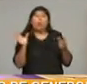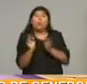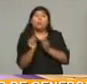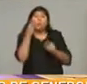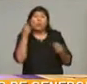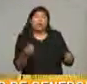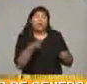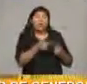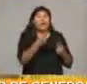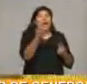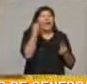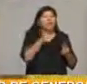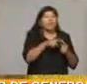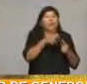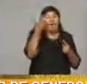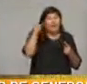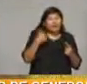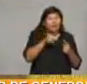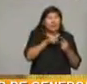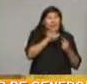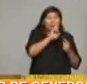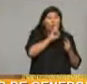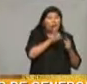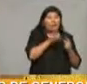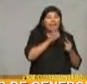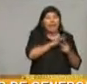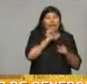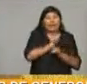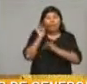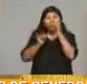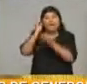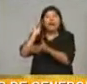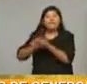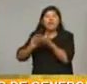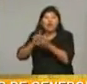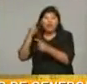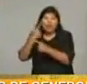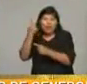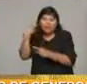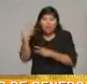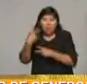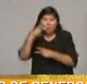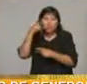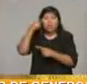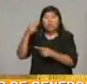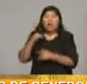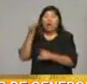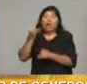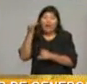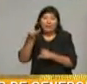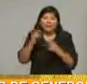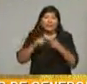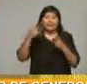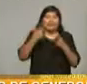de ir primera en primera instancia a hablar con el abogado el abogado le decía mira tendrías que pedir atención psicológica